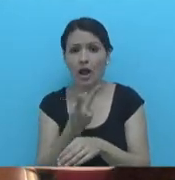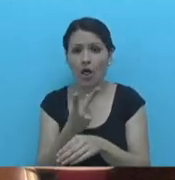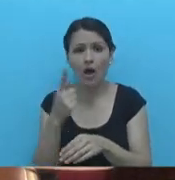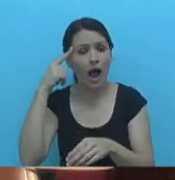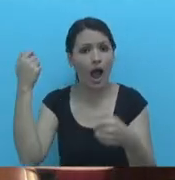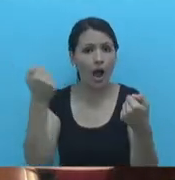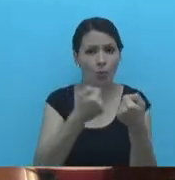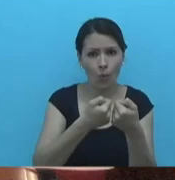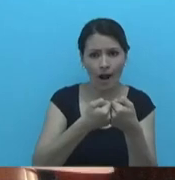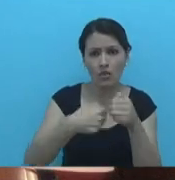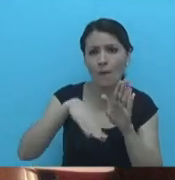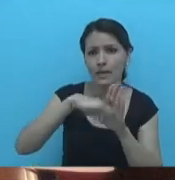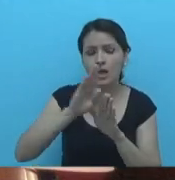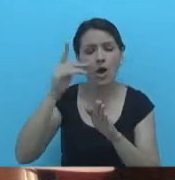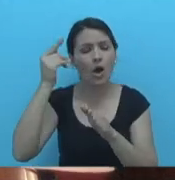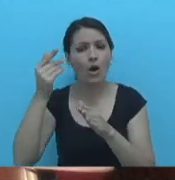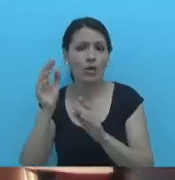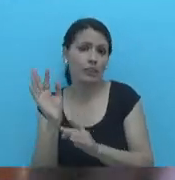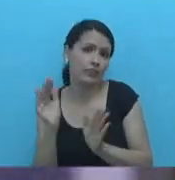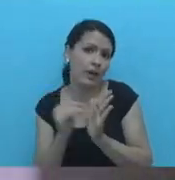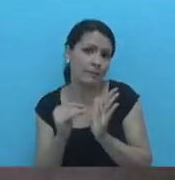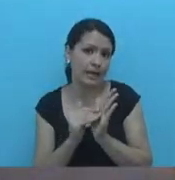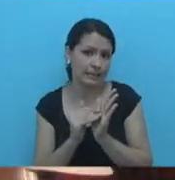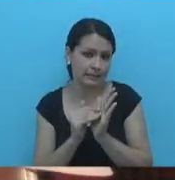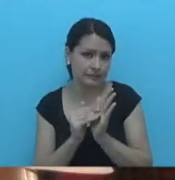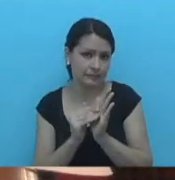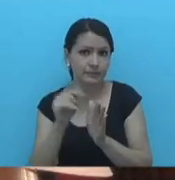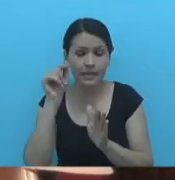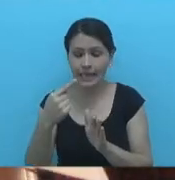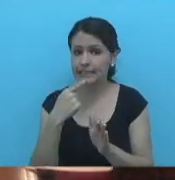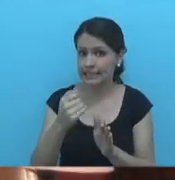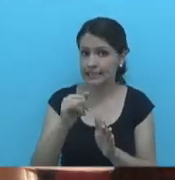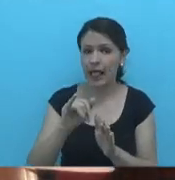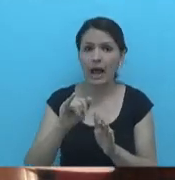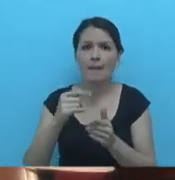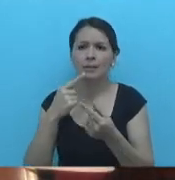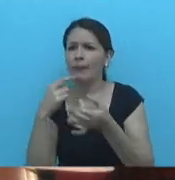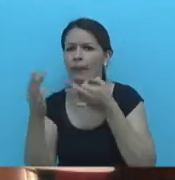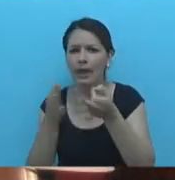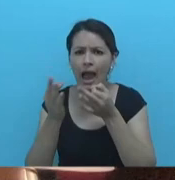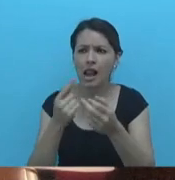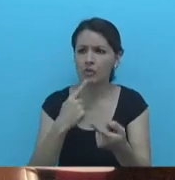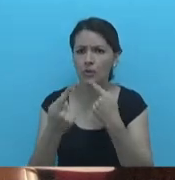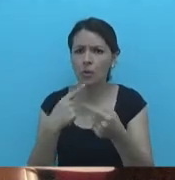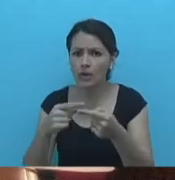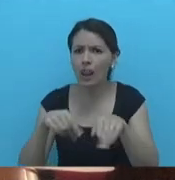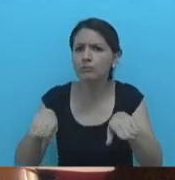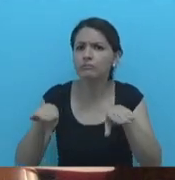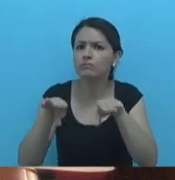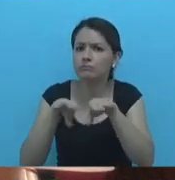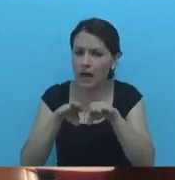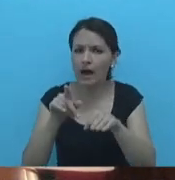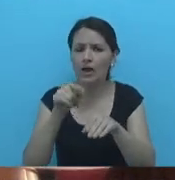o mayorías, si la gente nos acompaña, y que allí se legitima con consensos y con mayorías las normas. Por